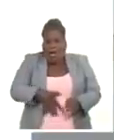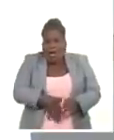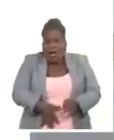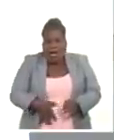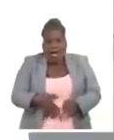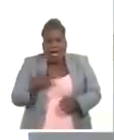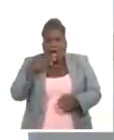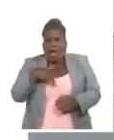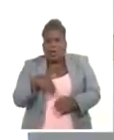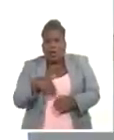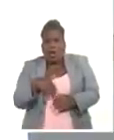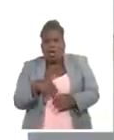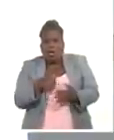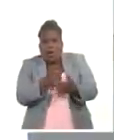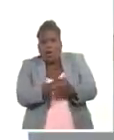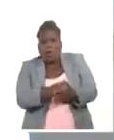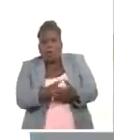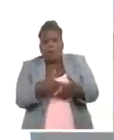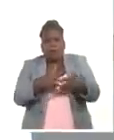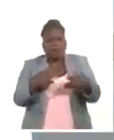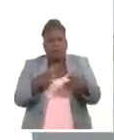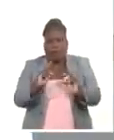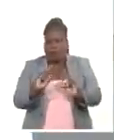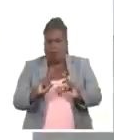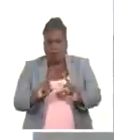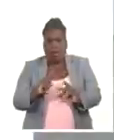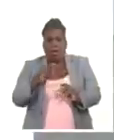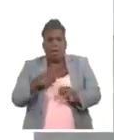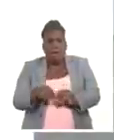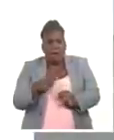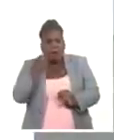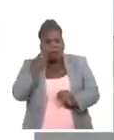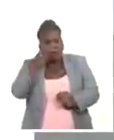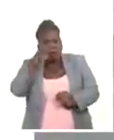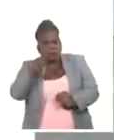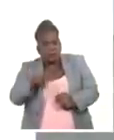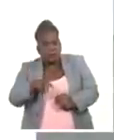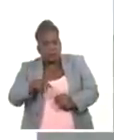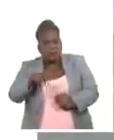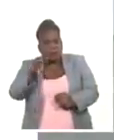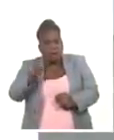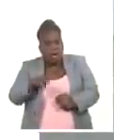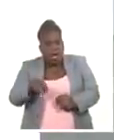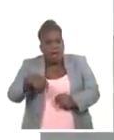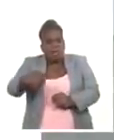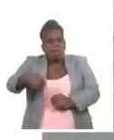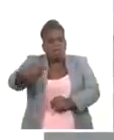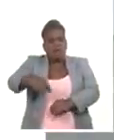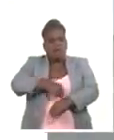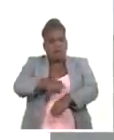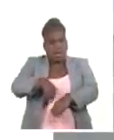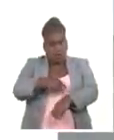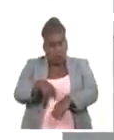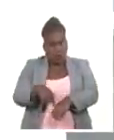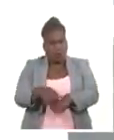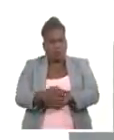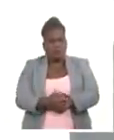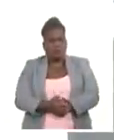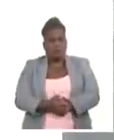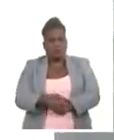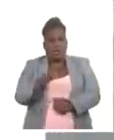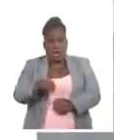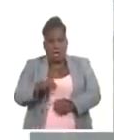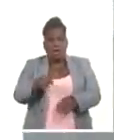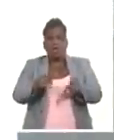fue el mal rato. Entonces nosotros lo vamos evaluando y decidiremos en las próximas horas los que se puedan ir de alta. ¿Reciben atención aquí